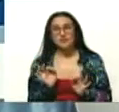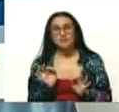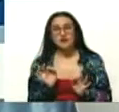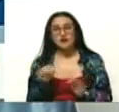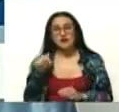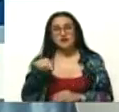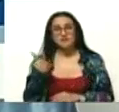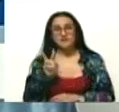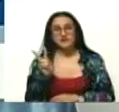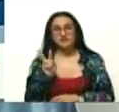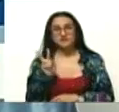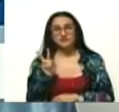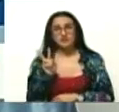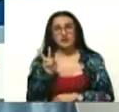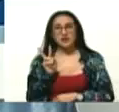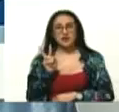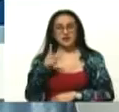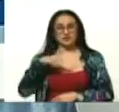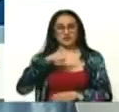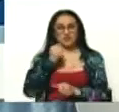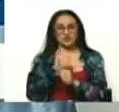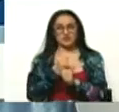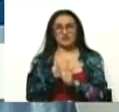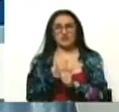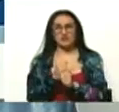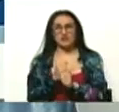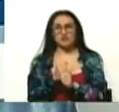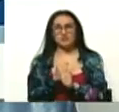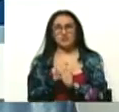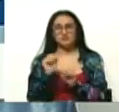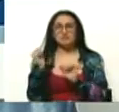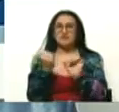Venezuela, donde trabajamos nosotros,